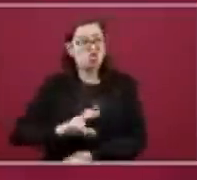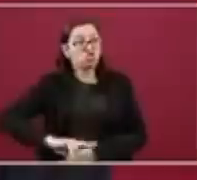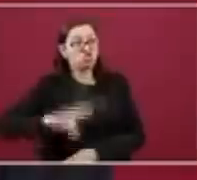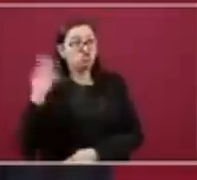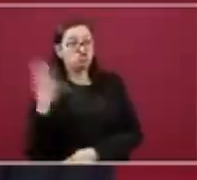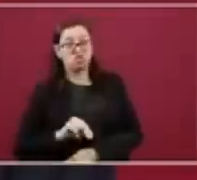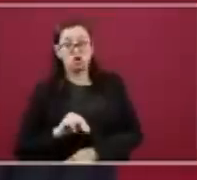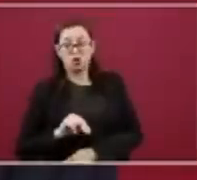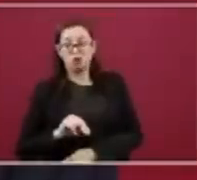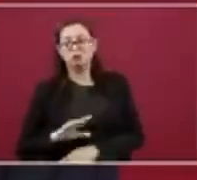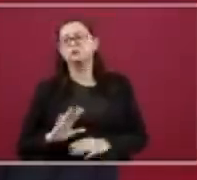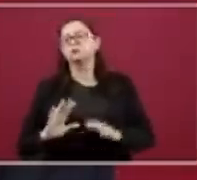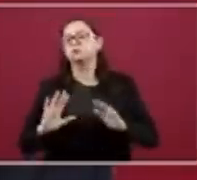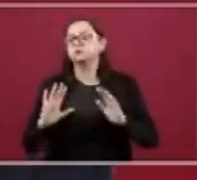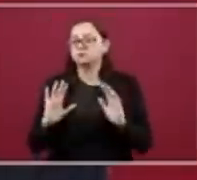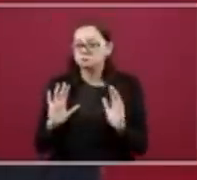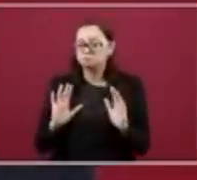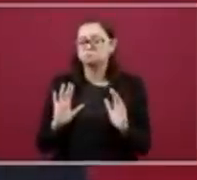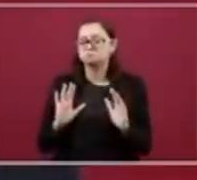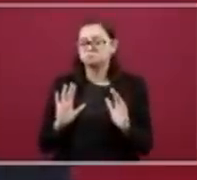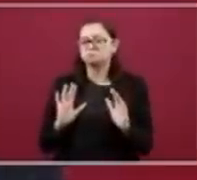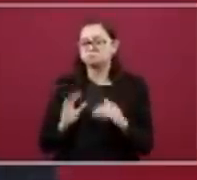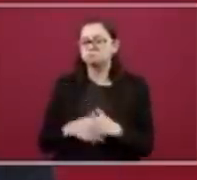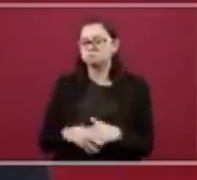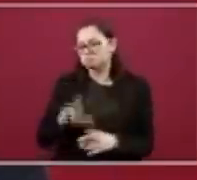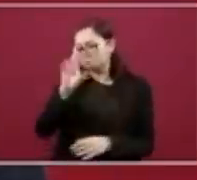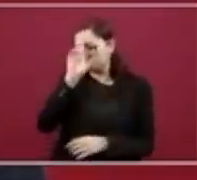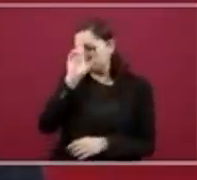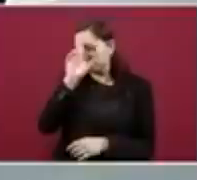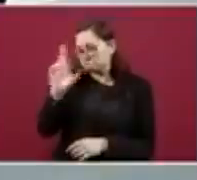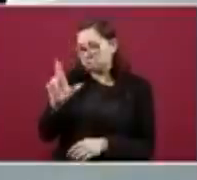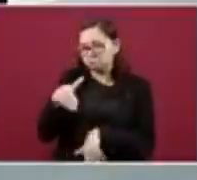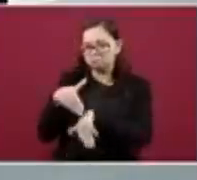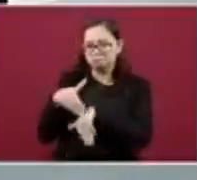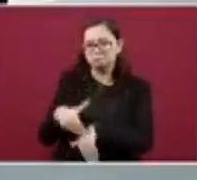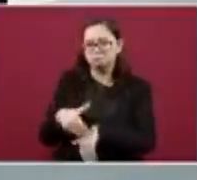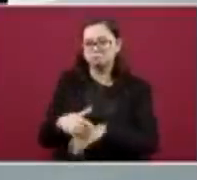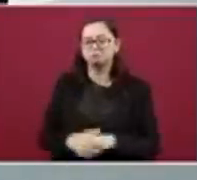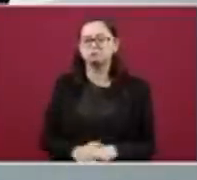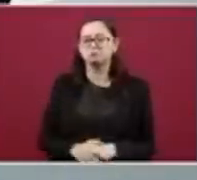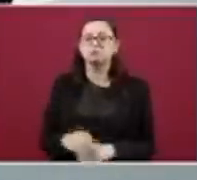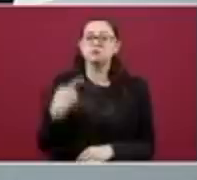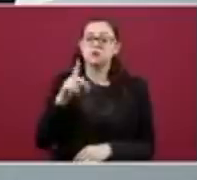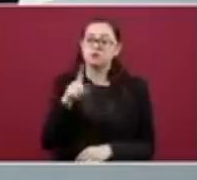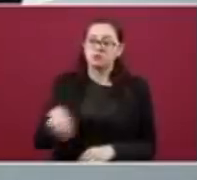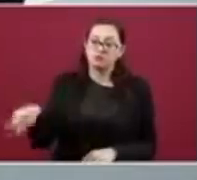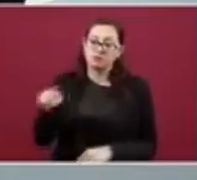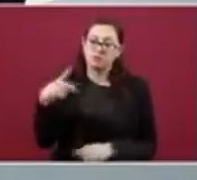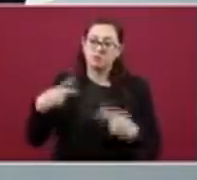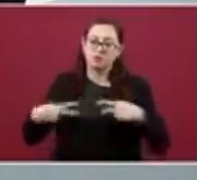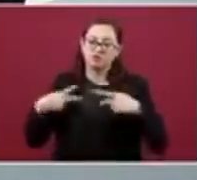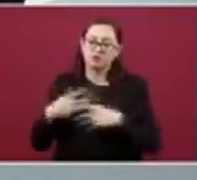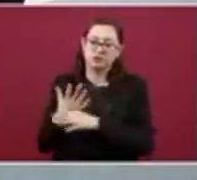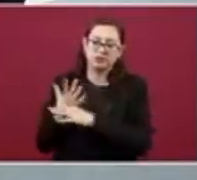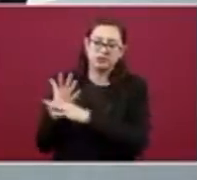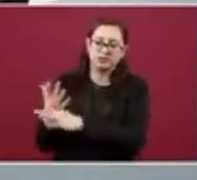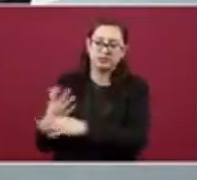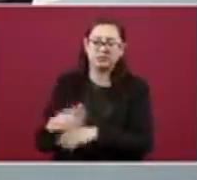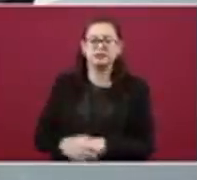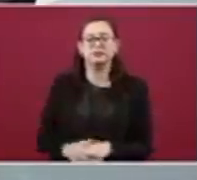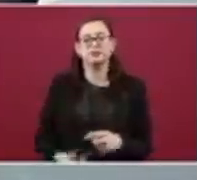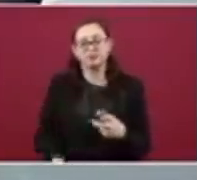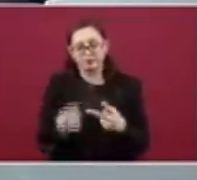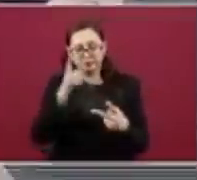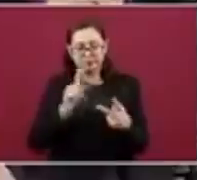la termoeléctrica lo vamos a respetar, pero que la gente decida. La siguiente pregunta, presidente, si me